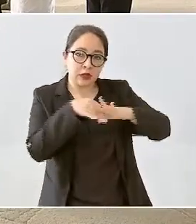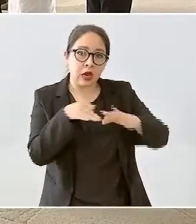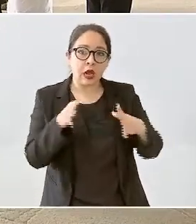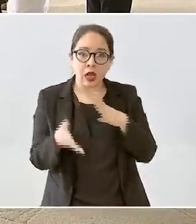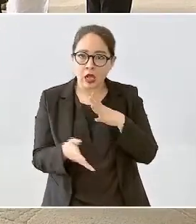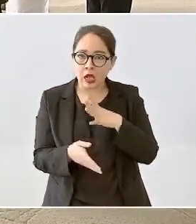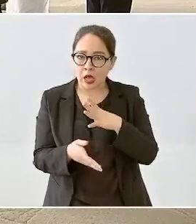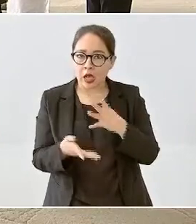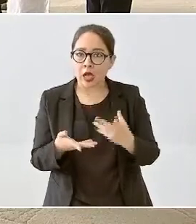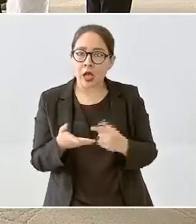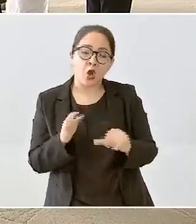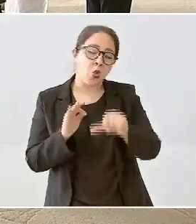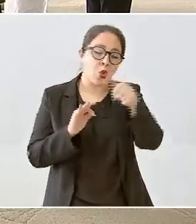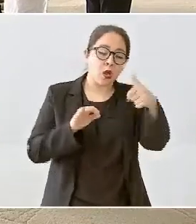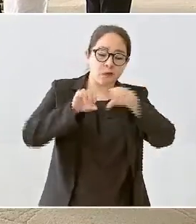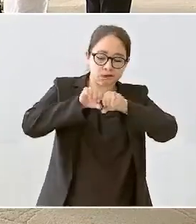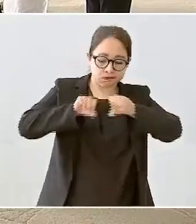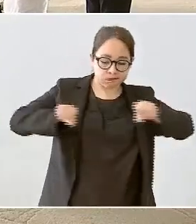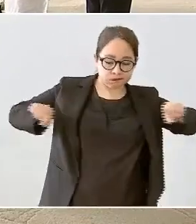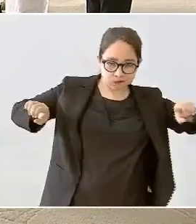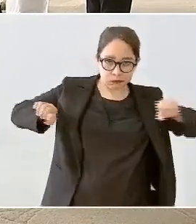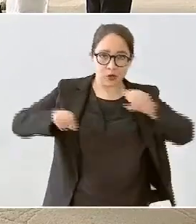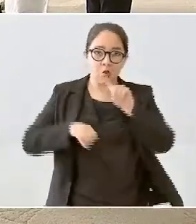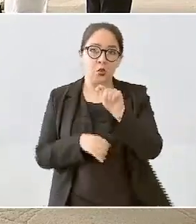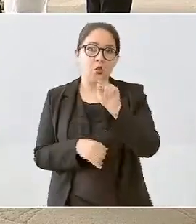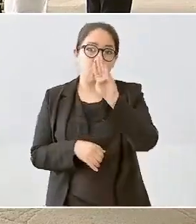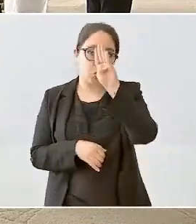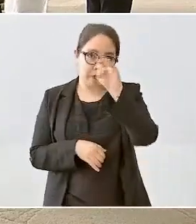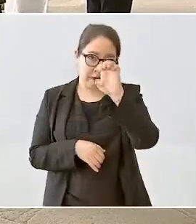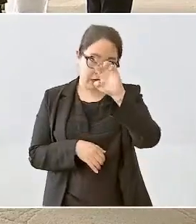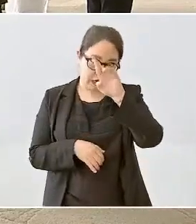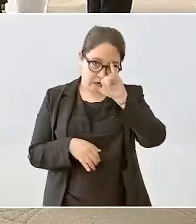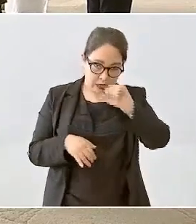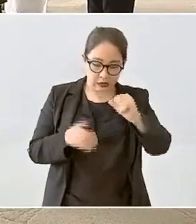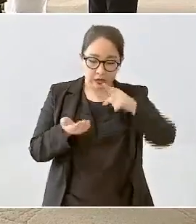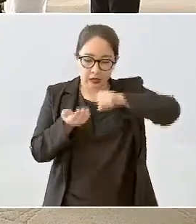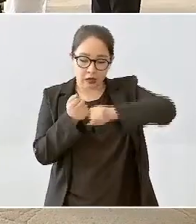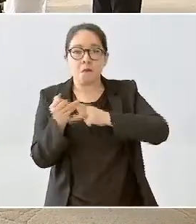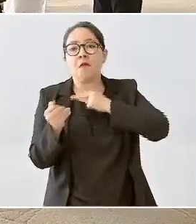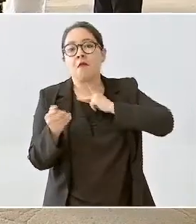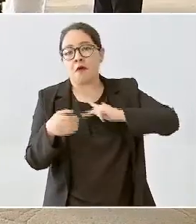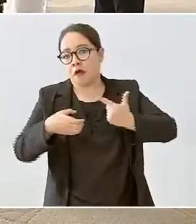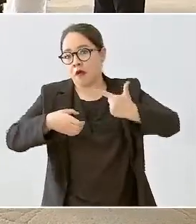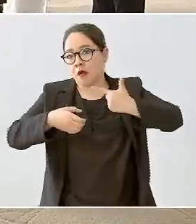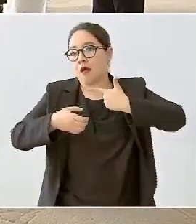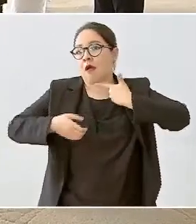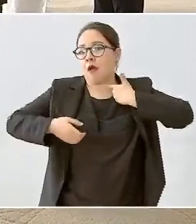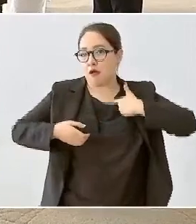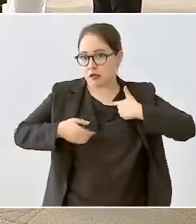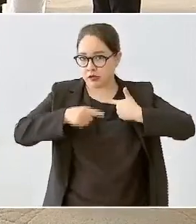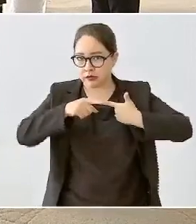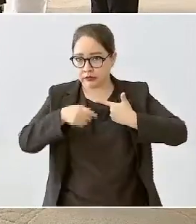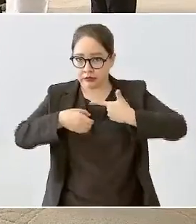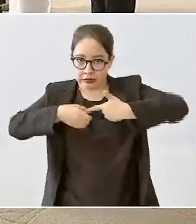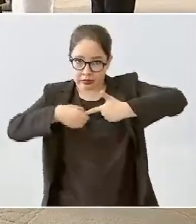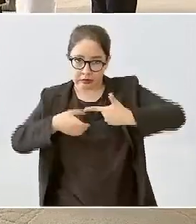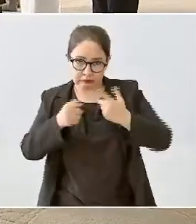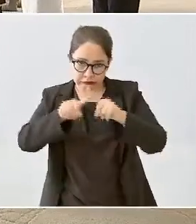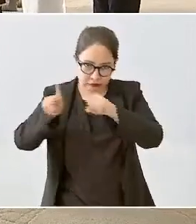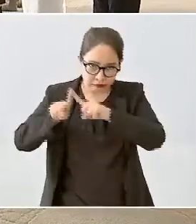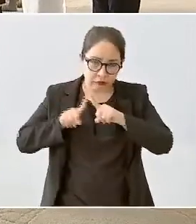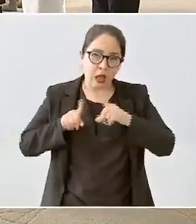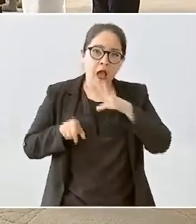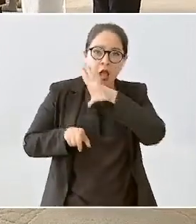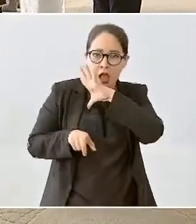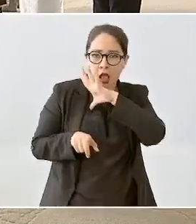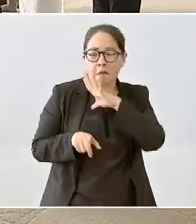encuentra circundada por tuberías de combustibles, de gases y de líquidos. Tuvimos que construir este puente para poder dar el